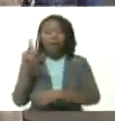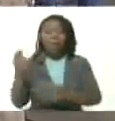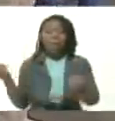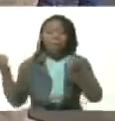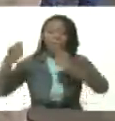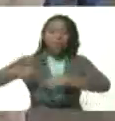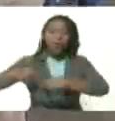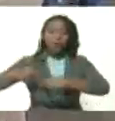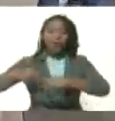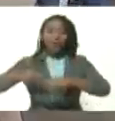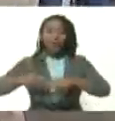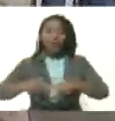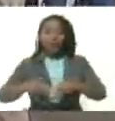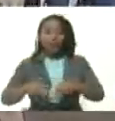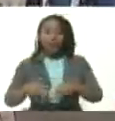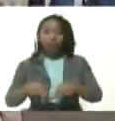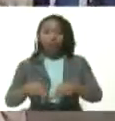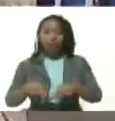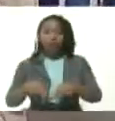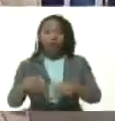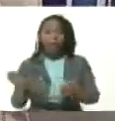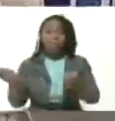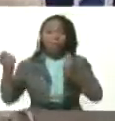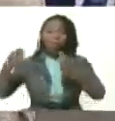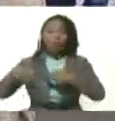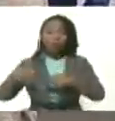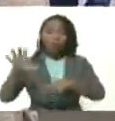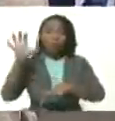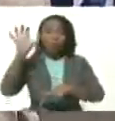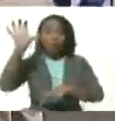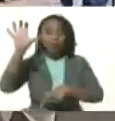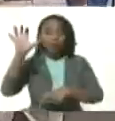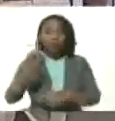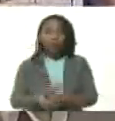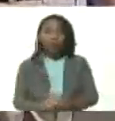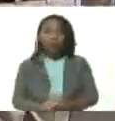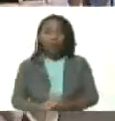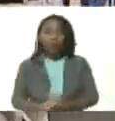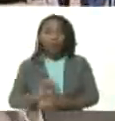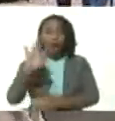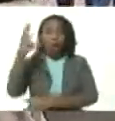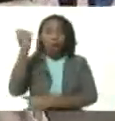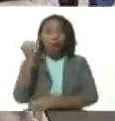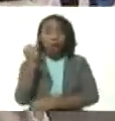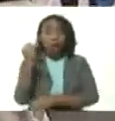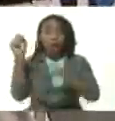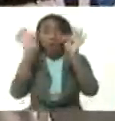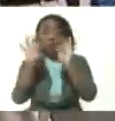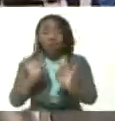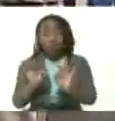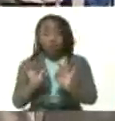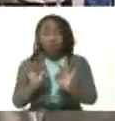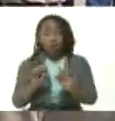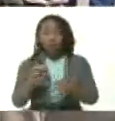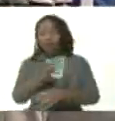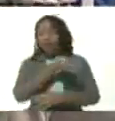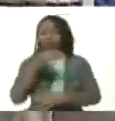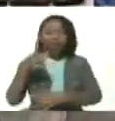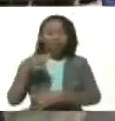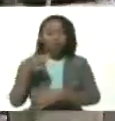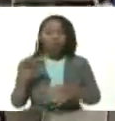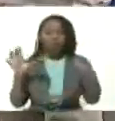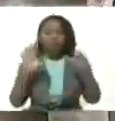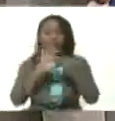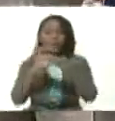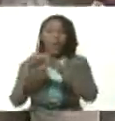el que se ha quedado aquí, el que ha apostado por el país, ha logrado de manera concertada con los órganos rectores del